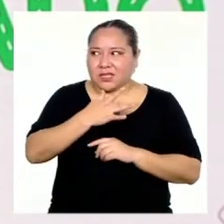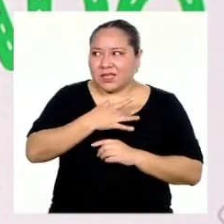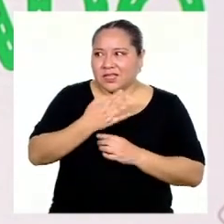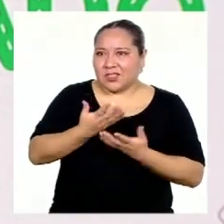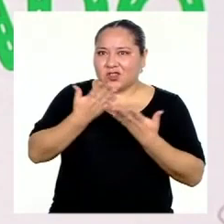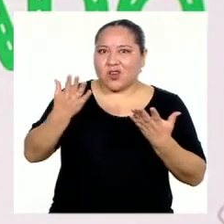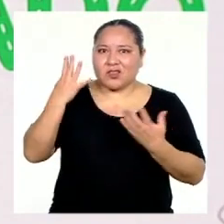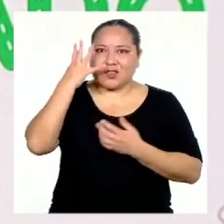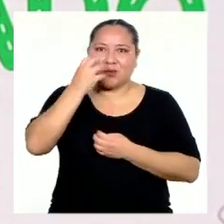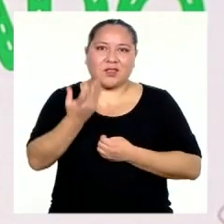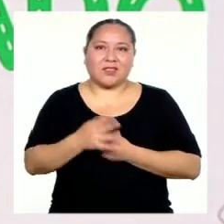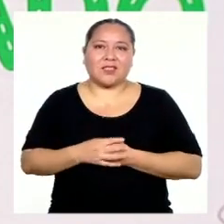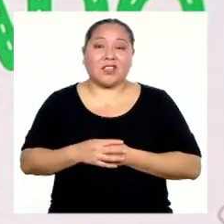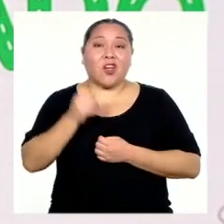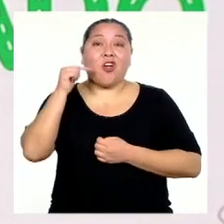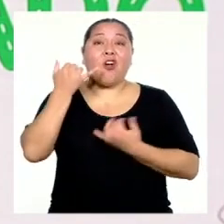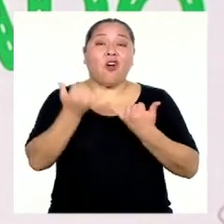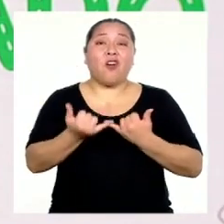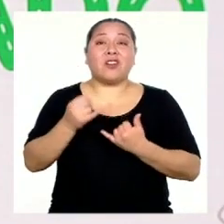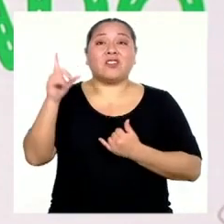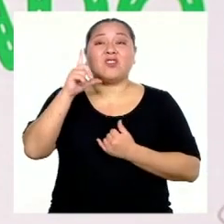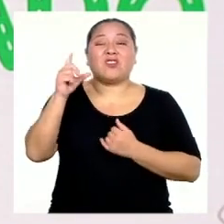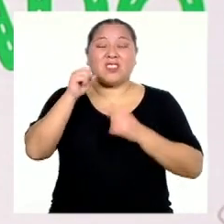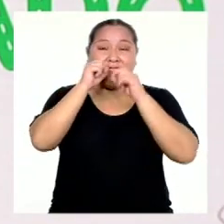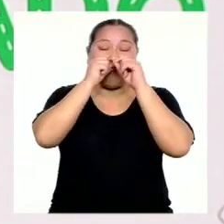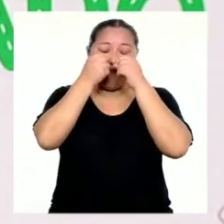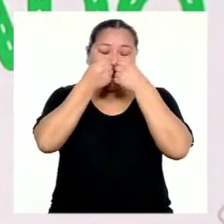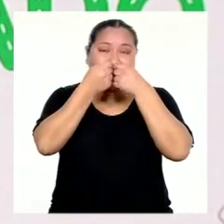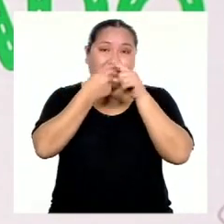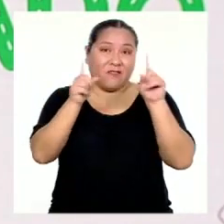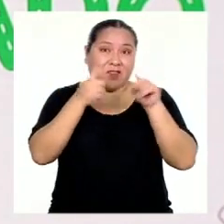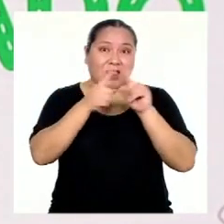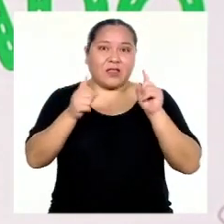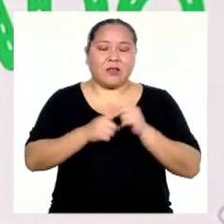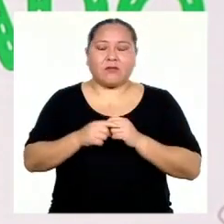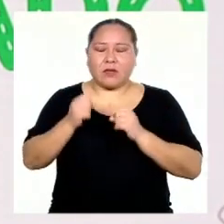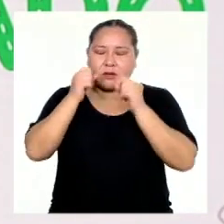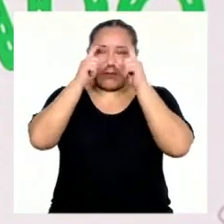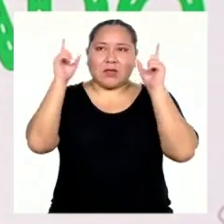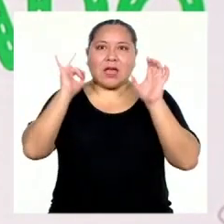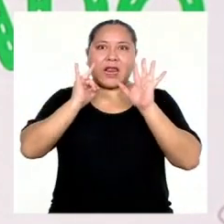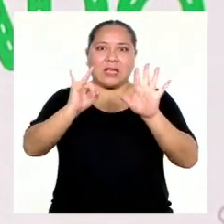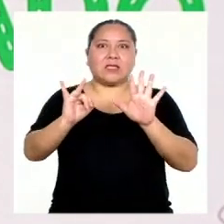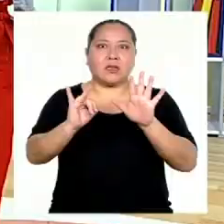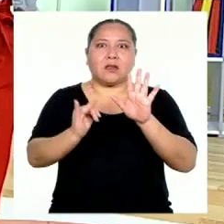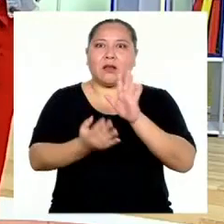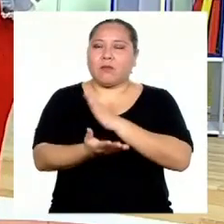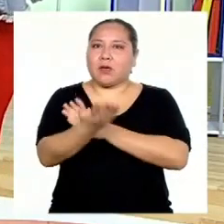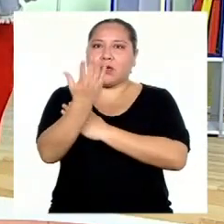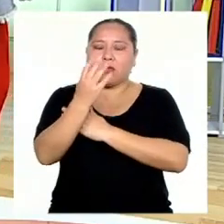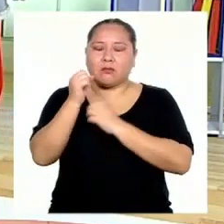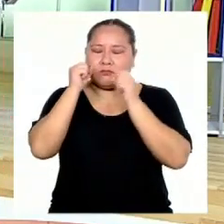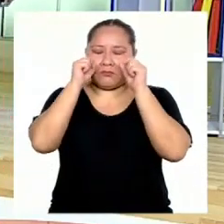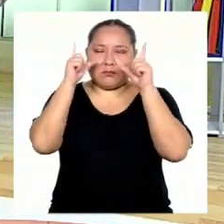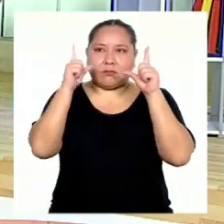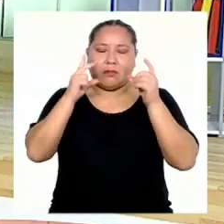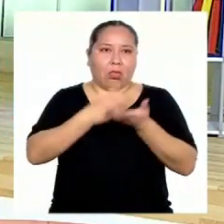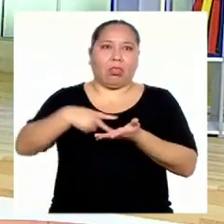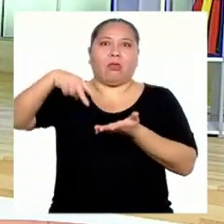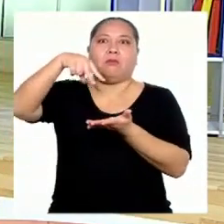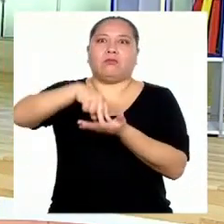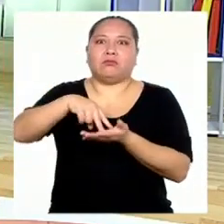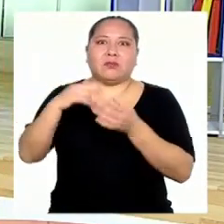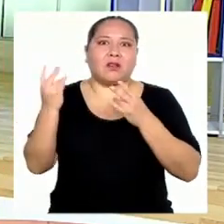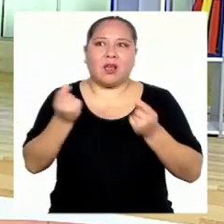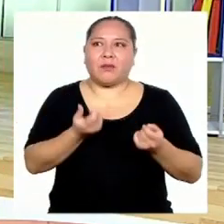Hoy es un lunes diferente. Me desperté a las 7 de la mañana y me paré como un resorte para empezar mi día. ¿Saben por